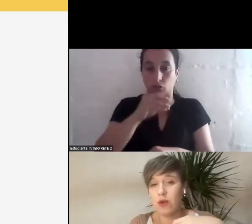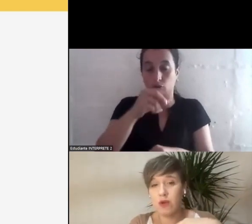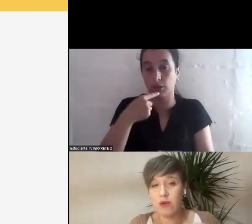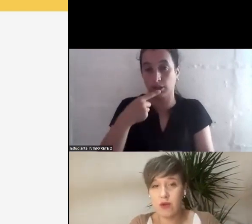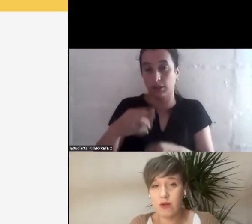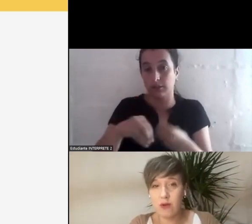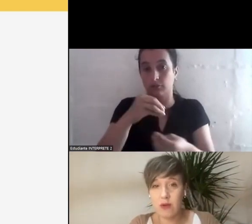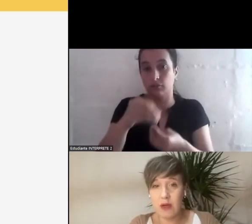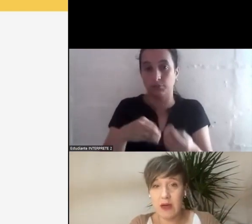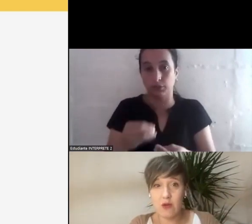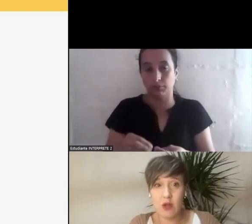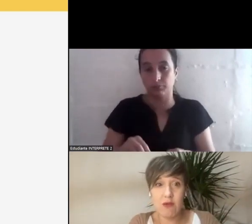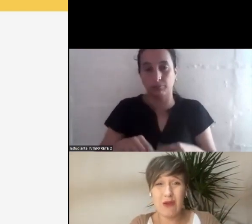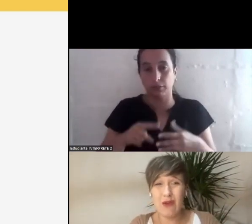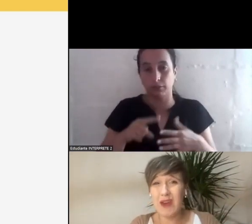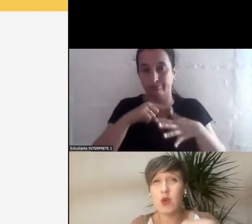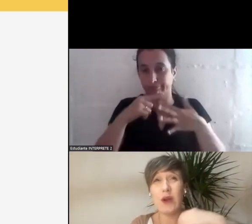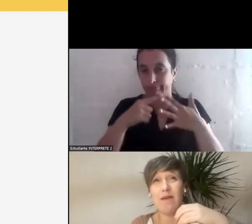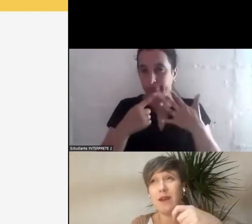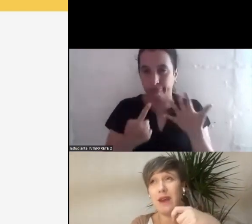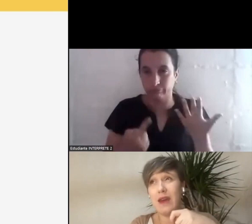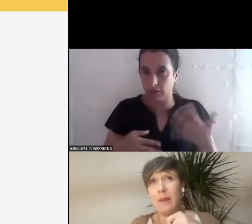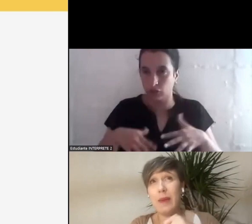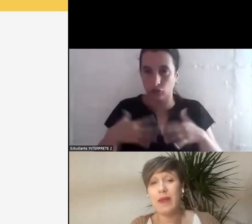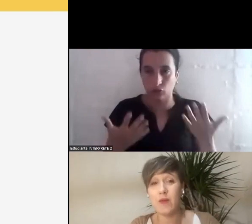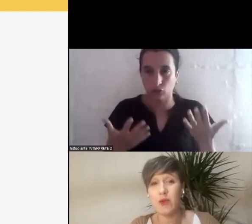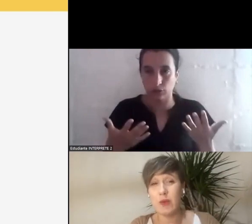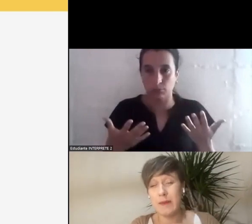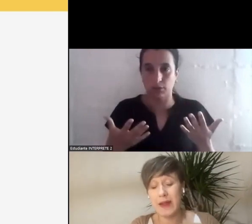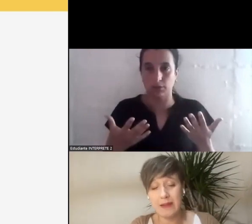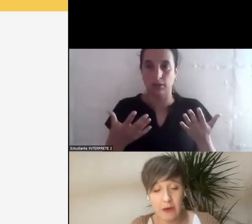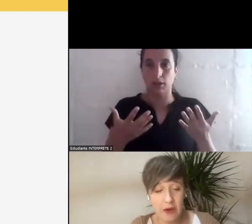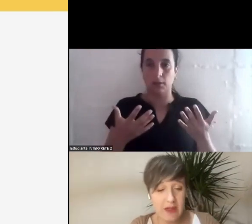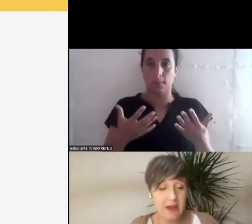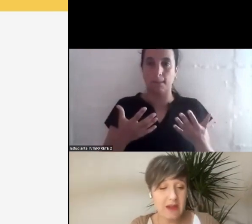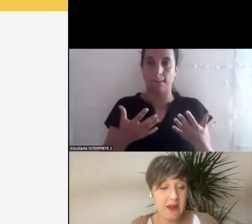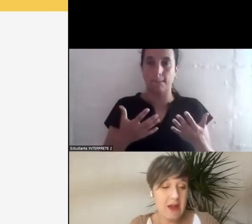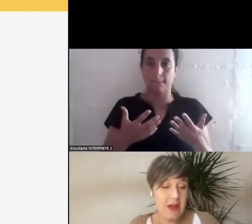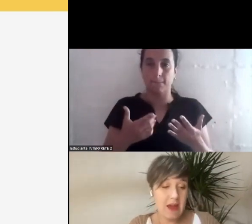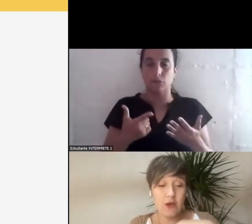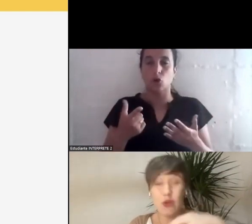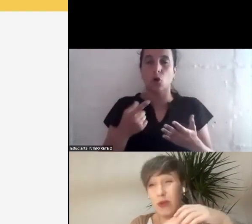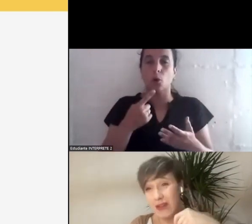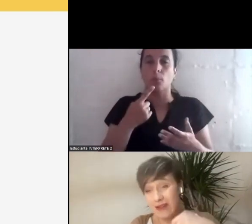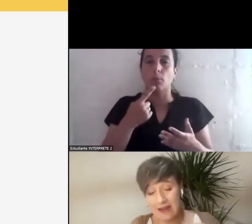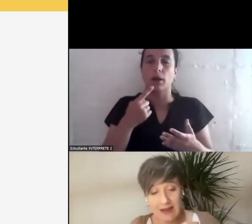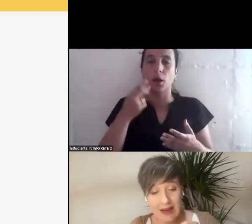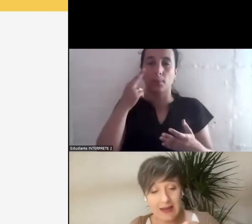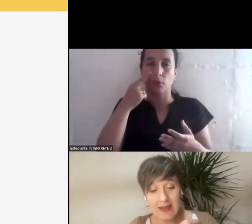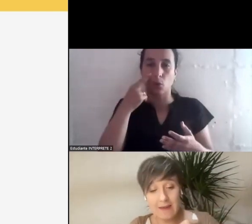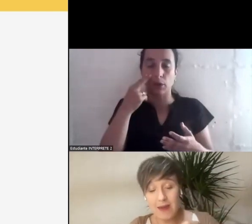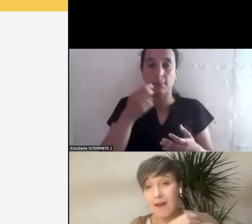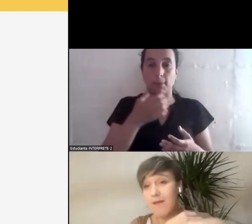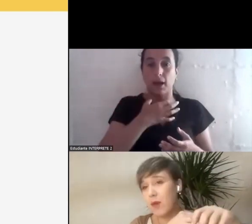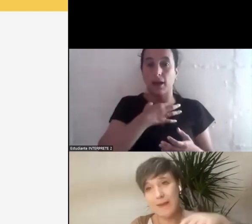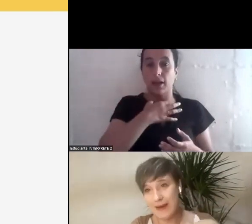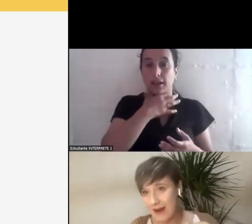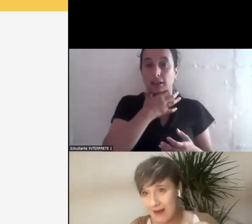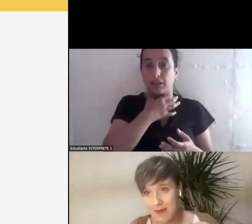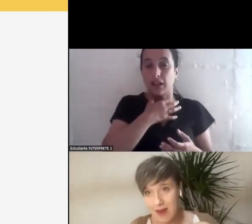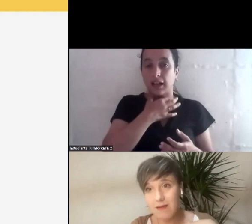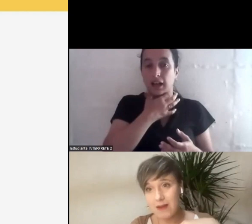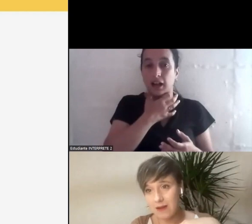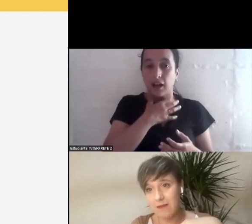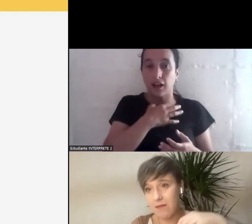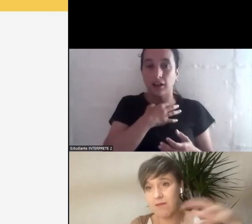pues otro tipo de patologías suelen padecer mucho problema de tiroides, obstrucciones intestinales también, problemas